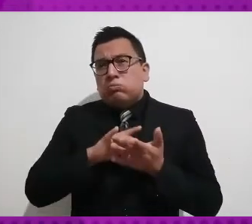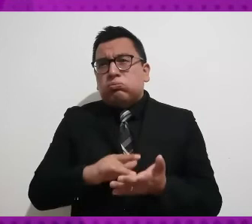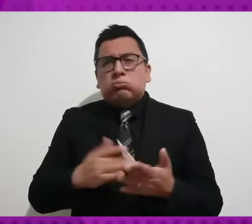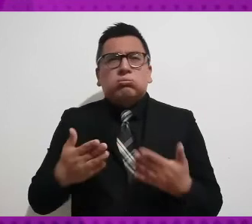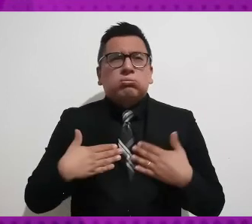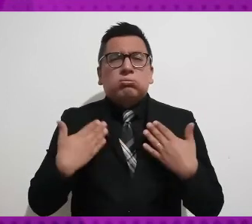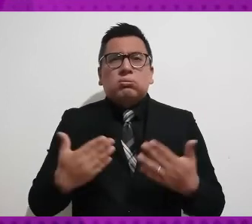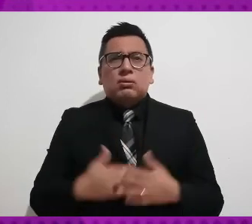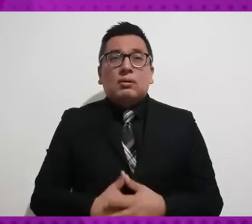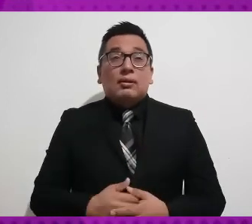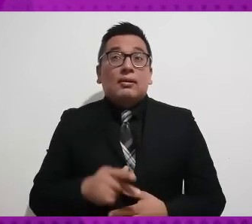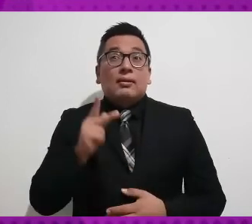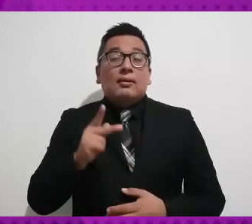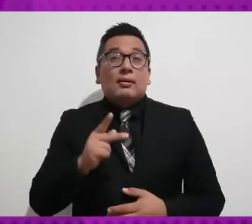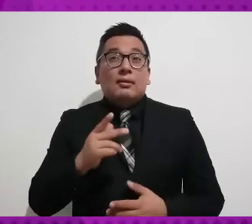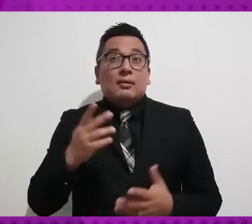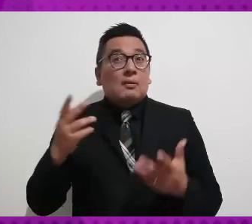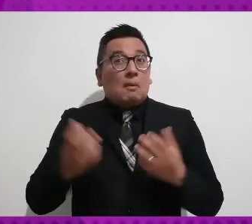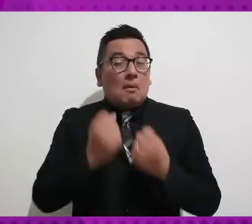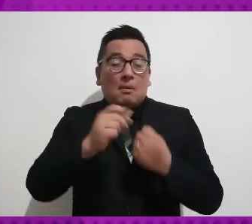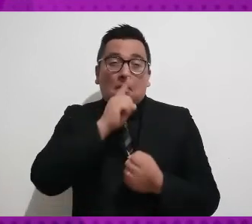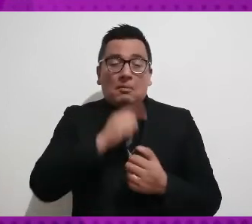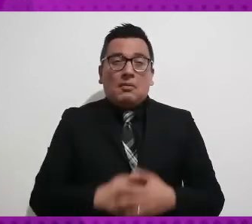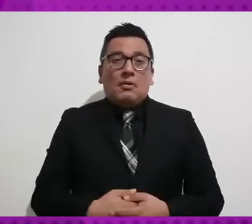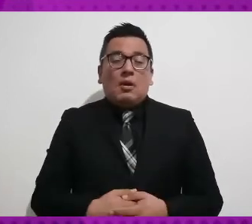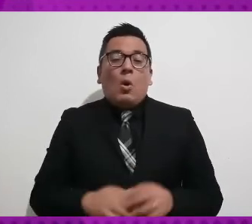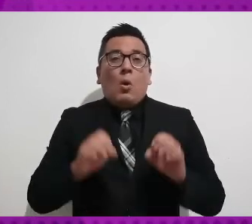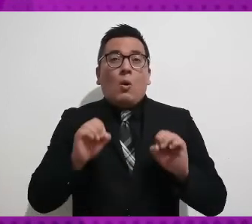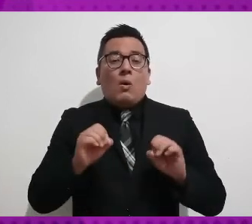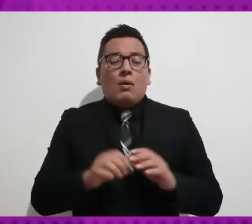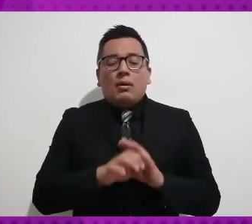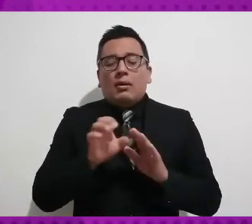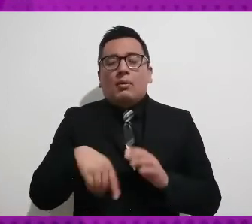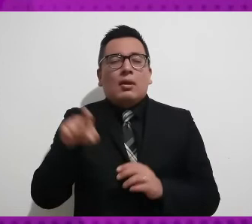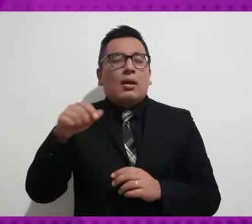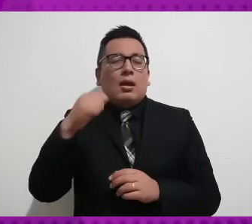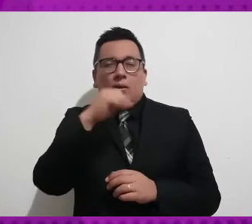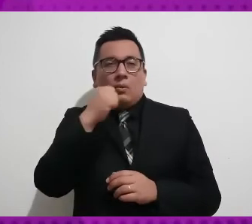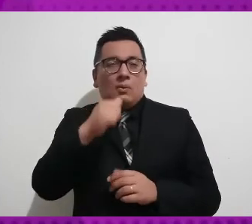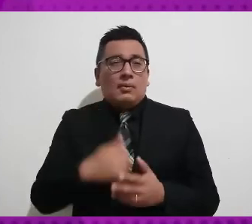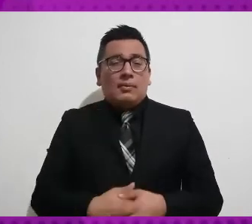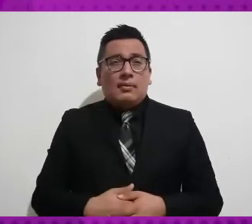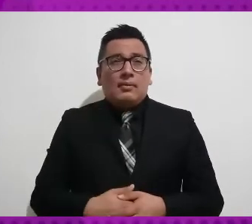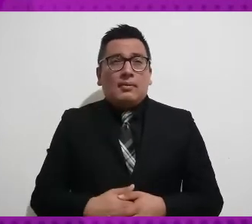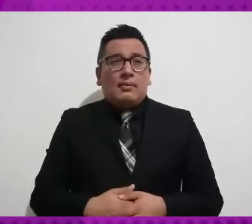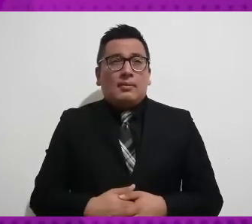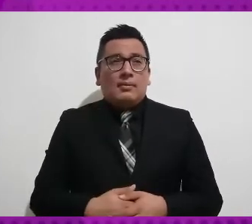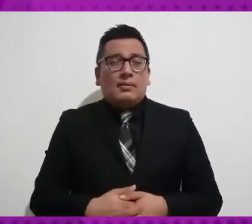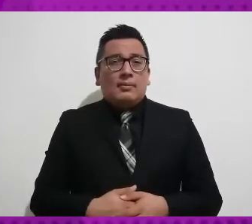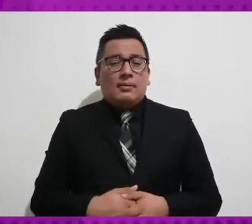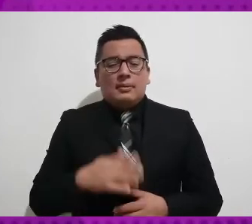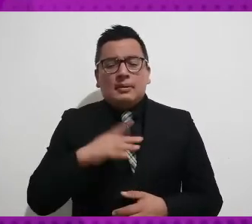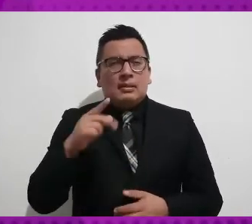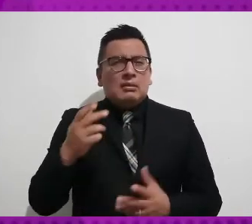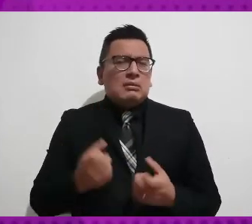esta confianza, sin embargo, no les alcanzó, algunos de ellos. En otros casos vemos el tema de Acuña, que ahí sí